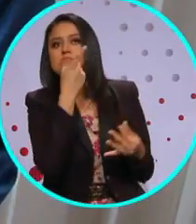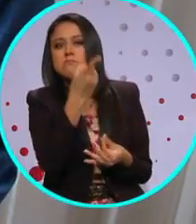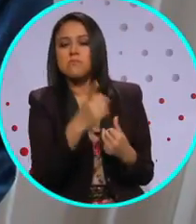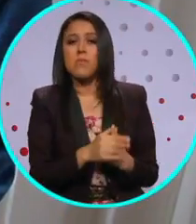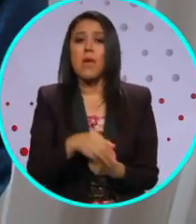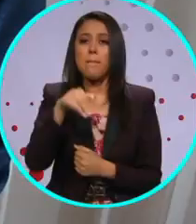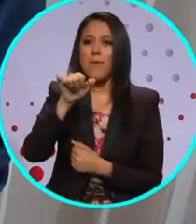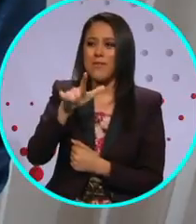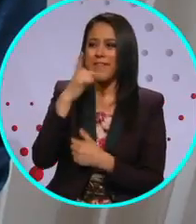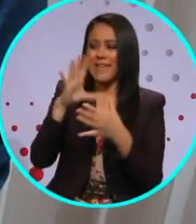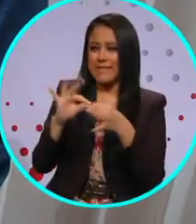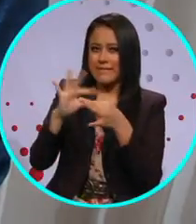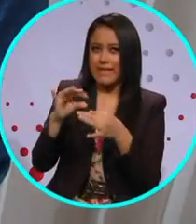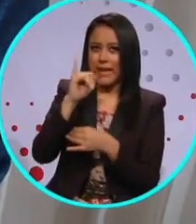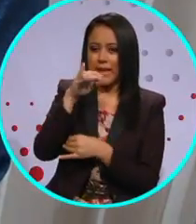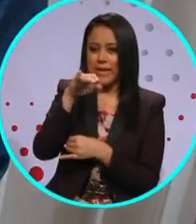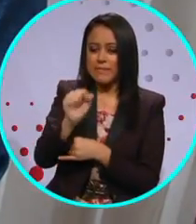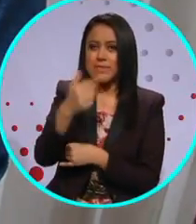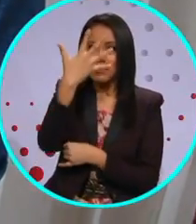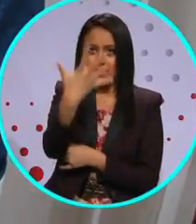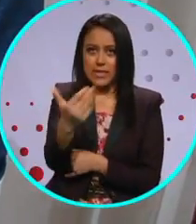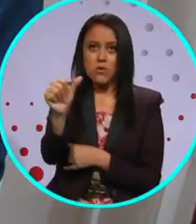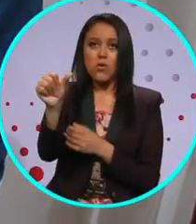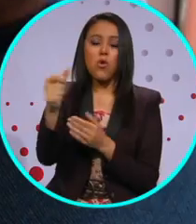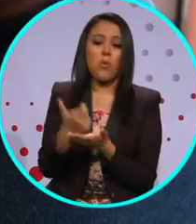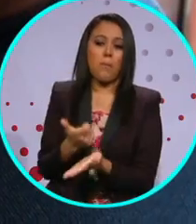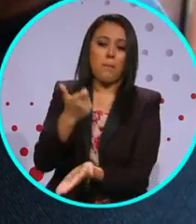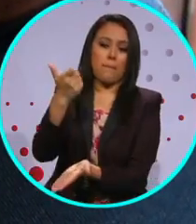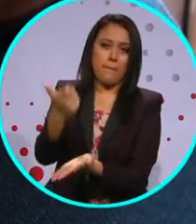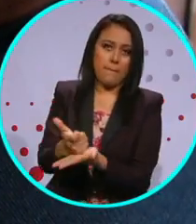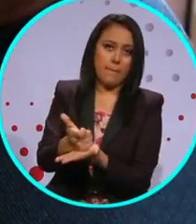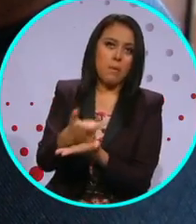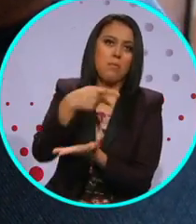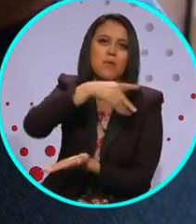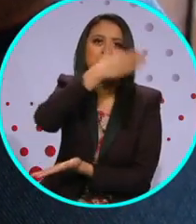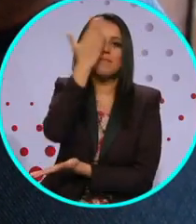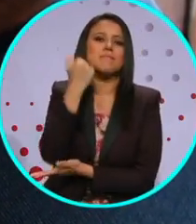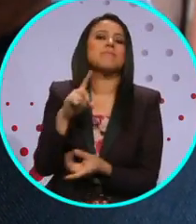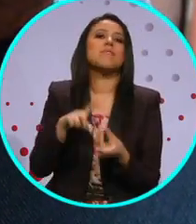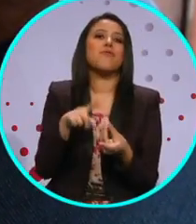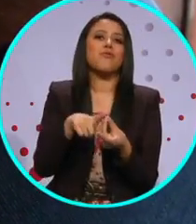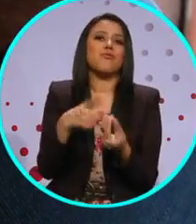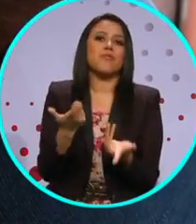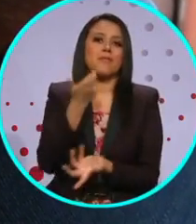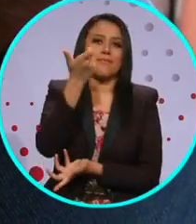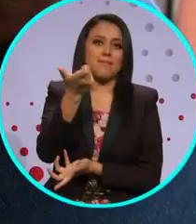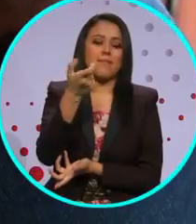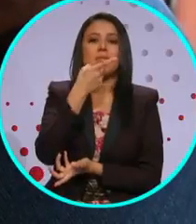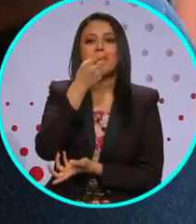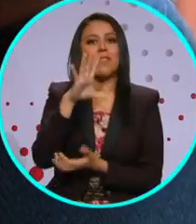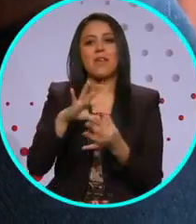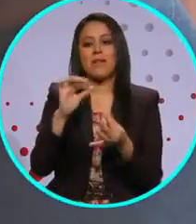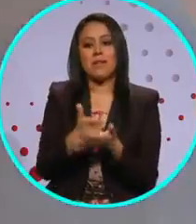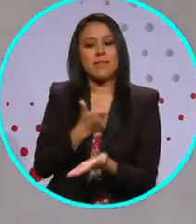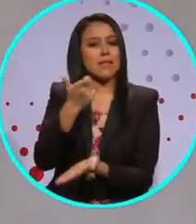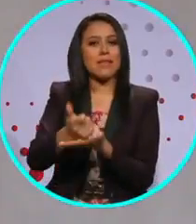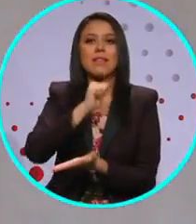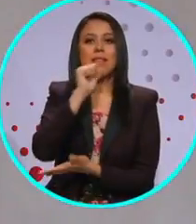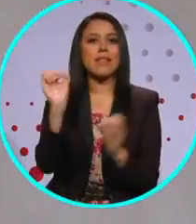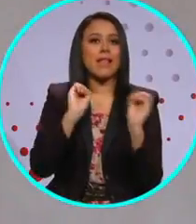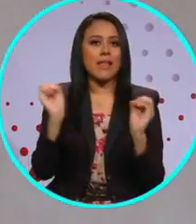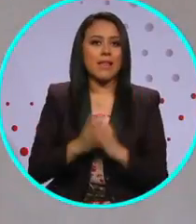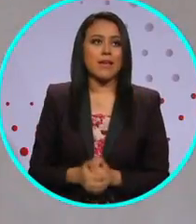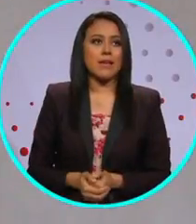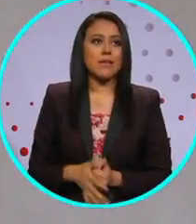comenta que el instituto afirma haber realizado 5 pagos de su pensión, pero no sabe a dónde se fue ese dinero, pues a él nunca le llegó nada. Ahí tengo